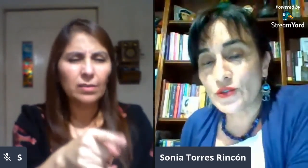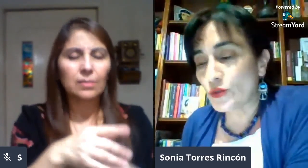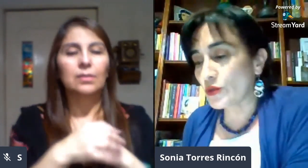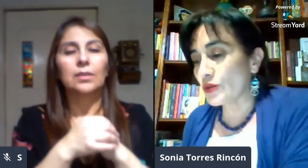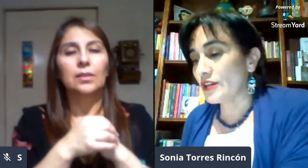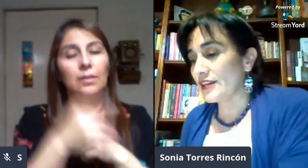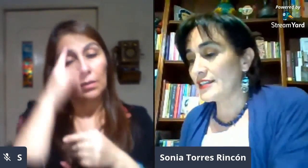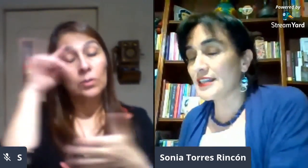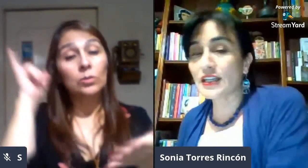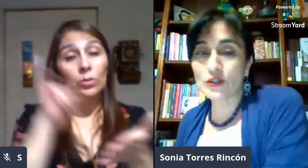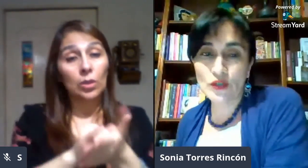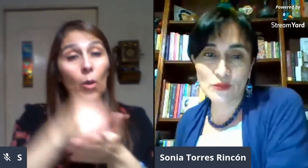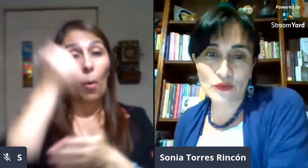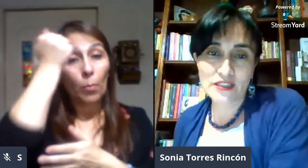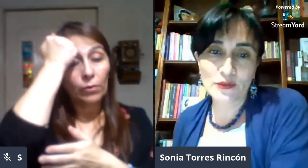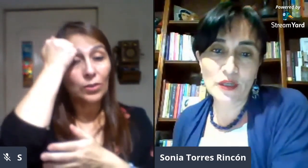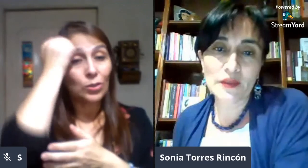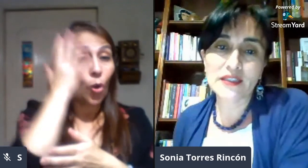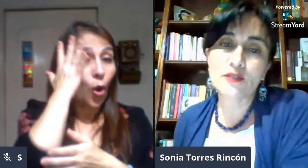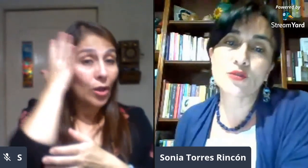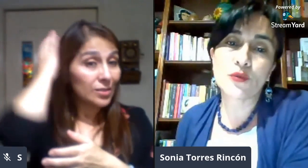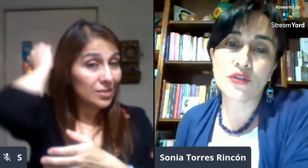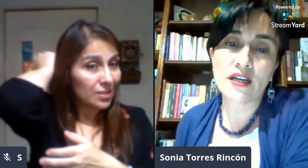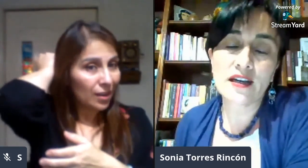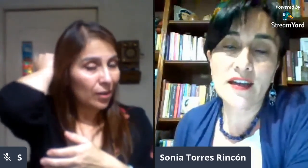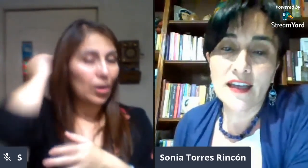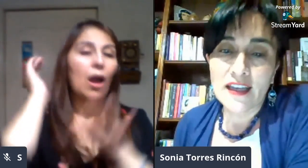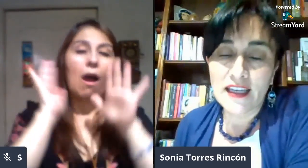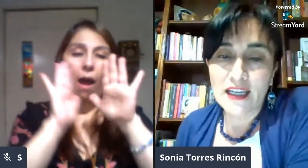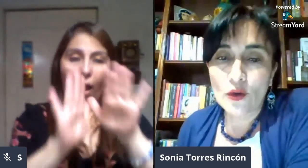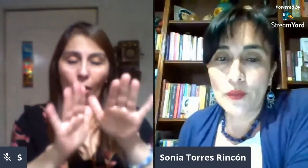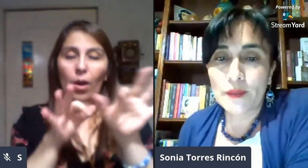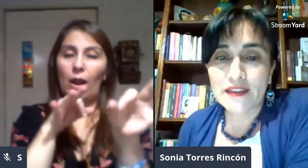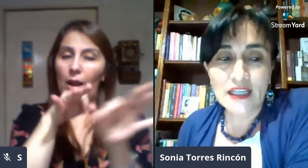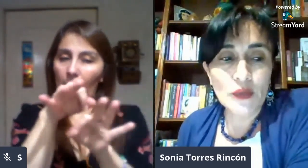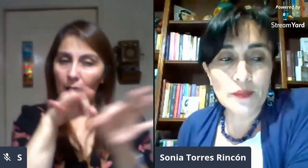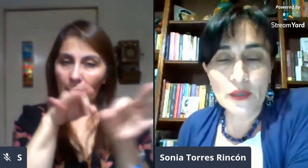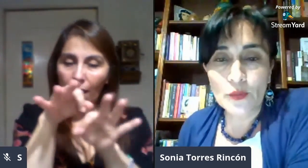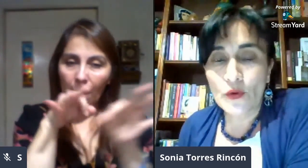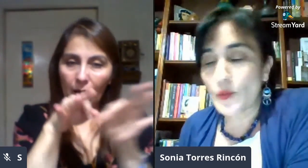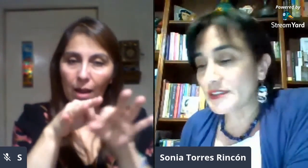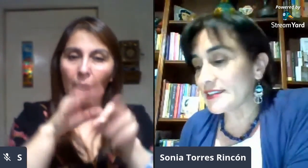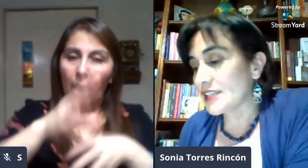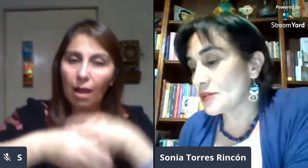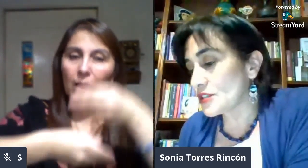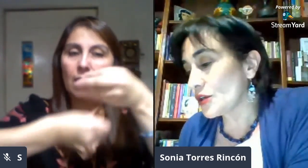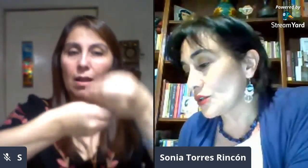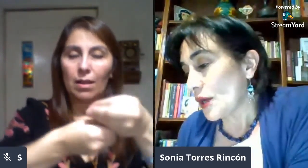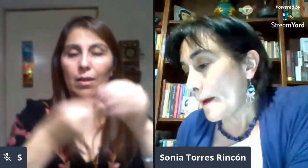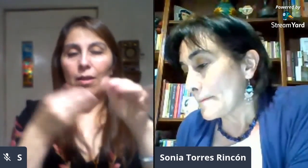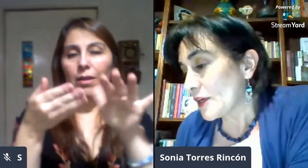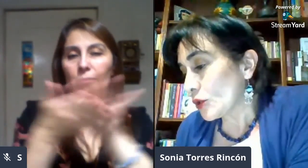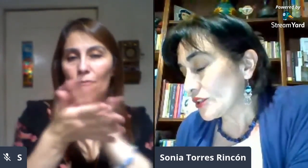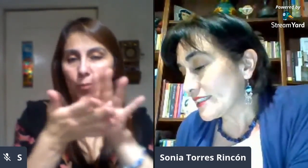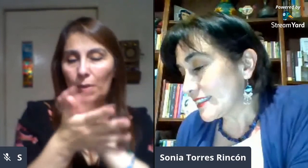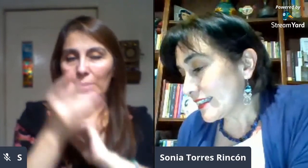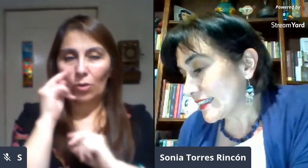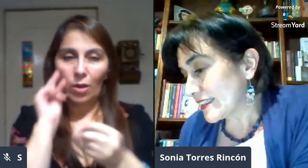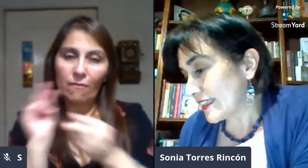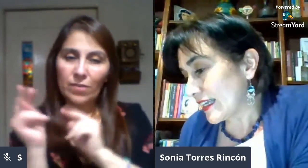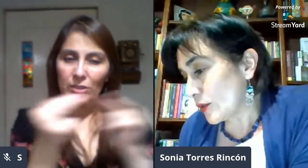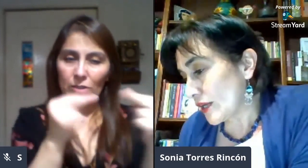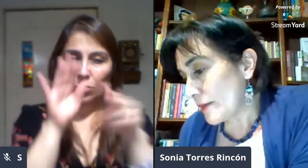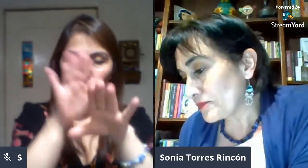el profesor Sergio después seguramente nos podrá complementar o ampliar un poco más esta visión. Pero